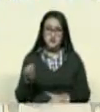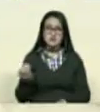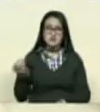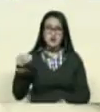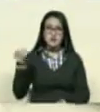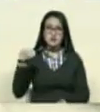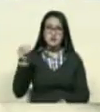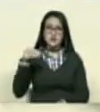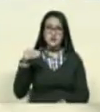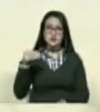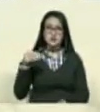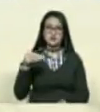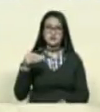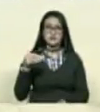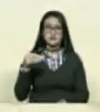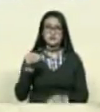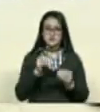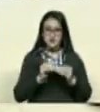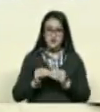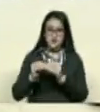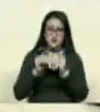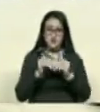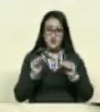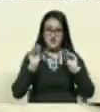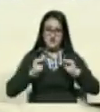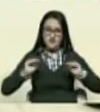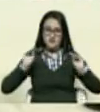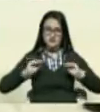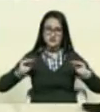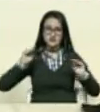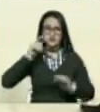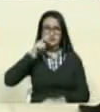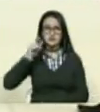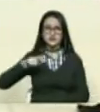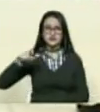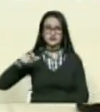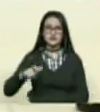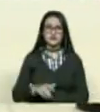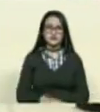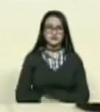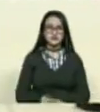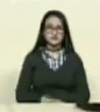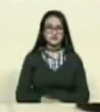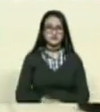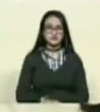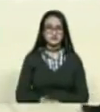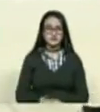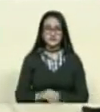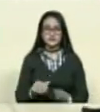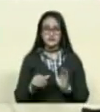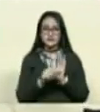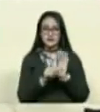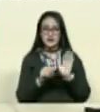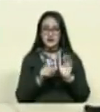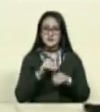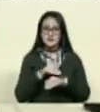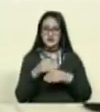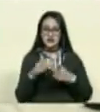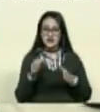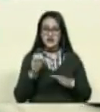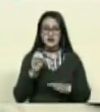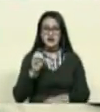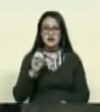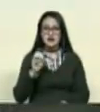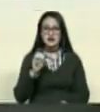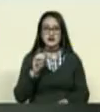nuevas instalaciones para la formación. Recordemos que mediante la resolución ministerial número 006383 con